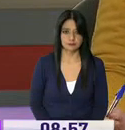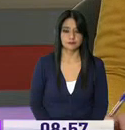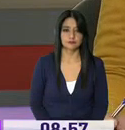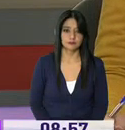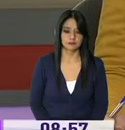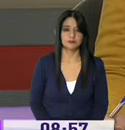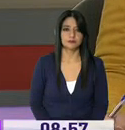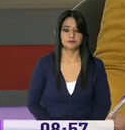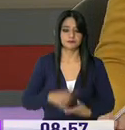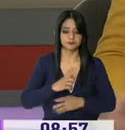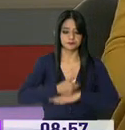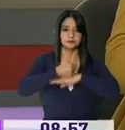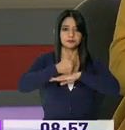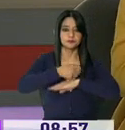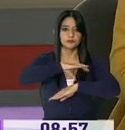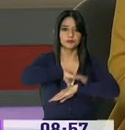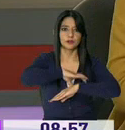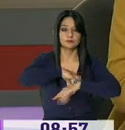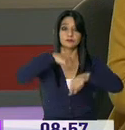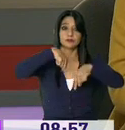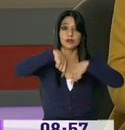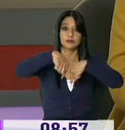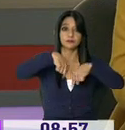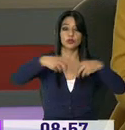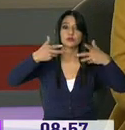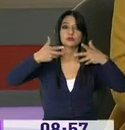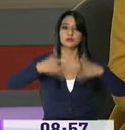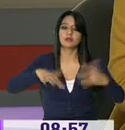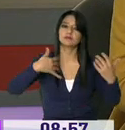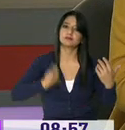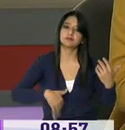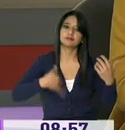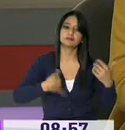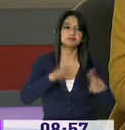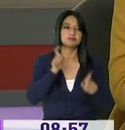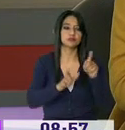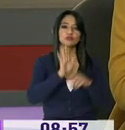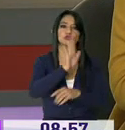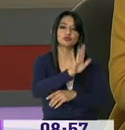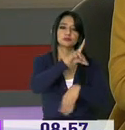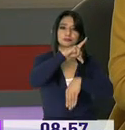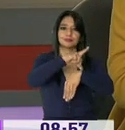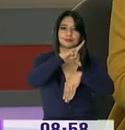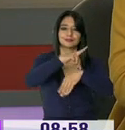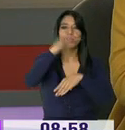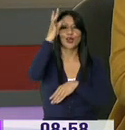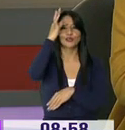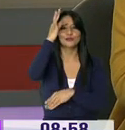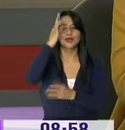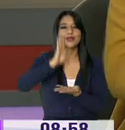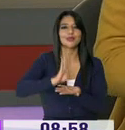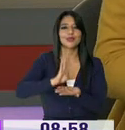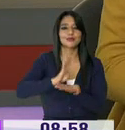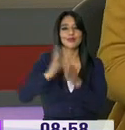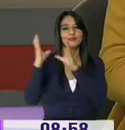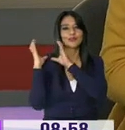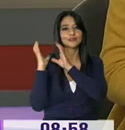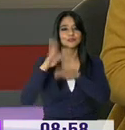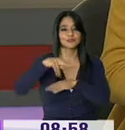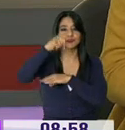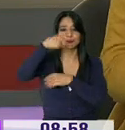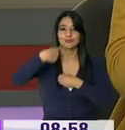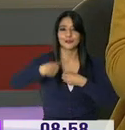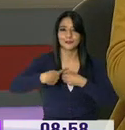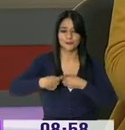Y la Agencia Metropolitana de Tránsito realizó una serenata para el personal médico del Hospital del IES San Francisco, ubicado en el norte de